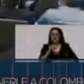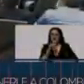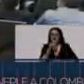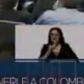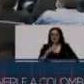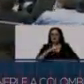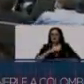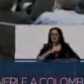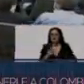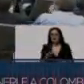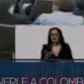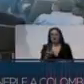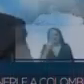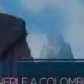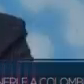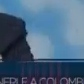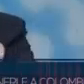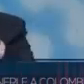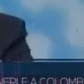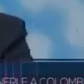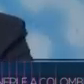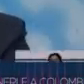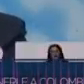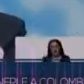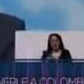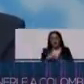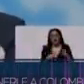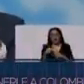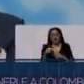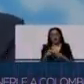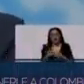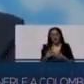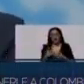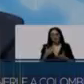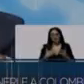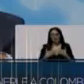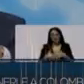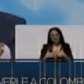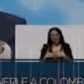ser descendiente de Mussolini o de Hitler. No faltaba más. Es